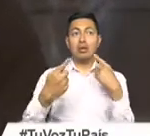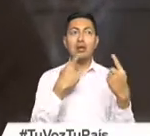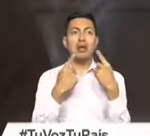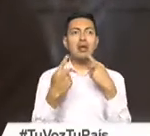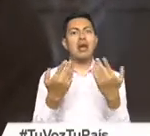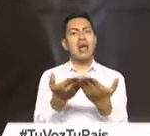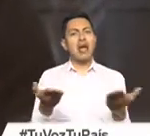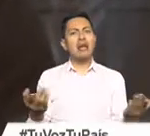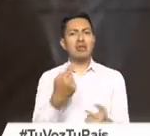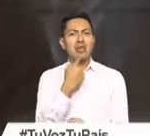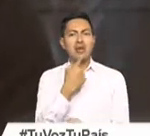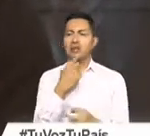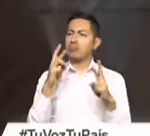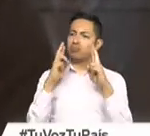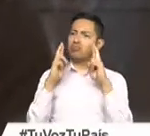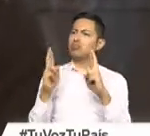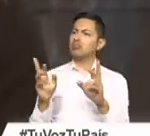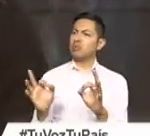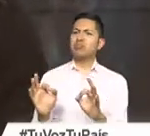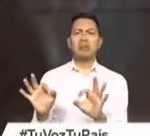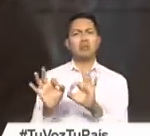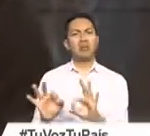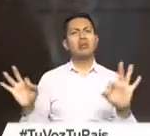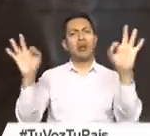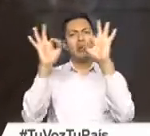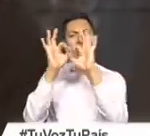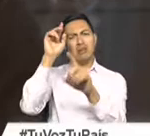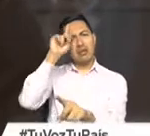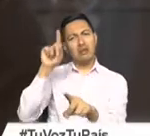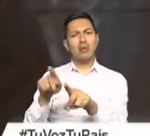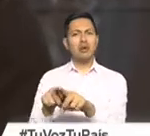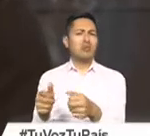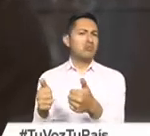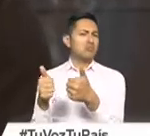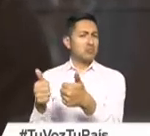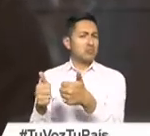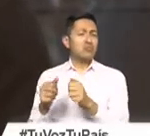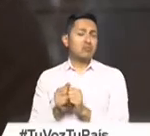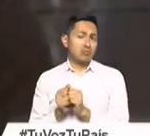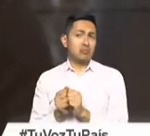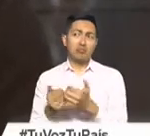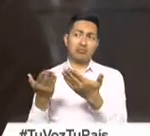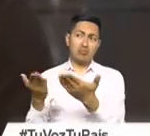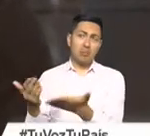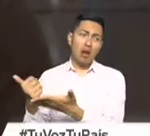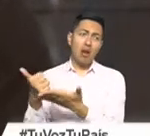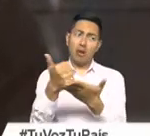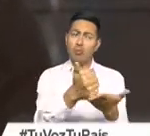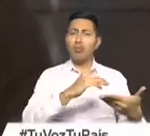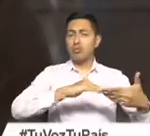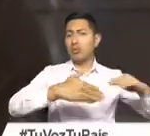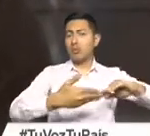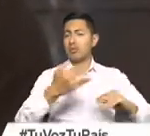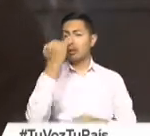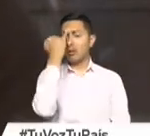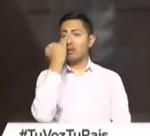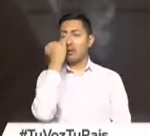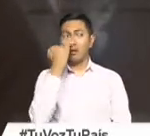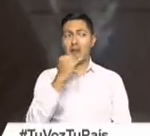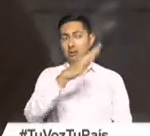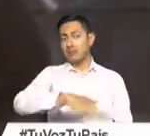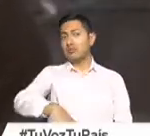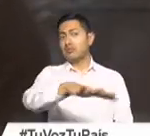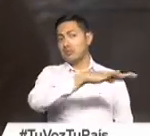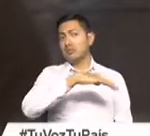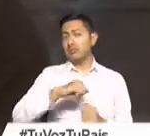reconocido eso como un paso muy importante que beneficia a las comunidades, que va a ir,